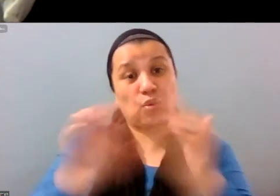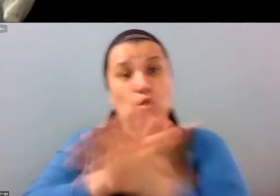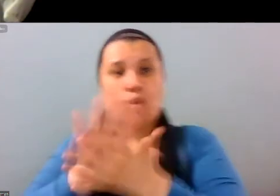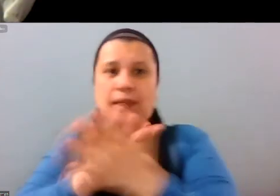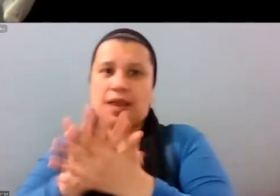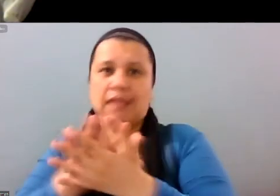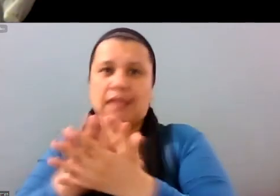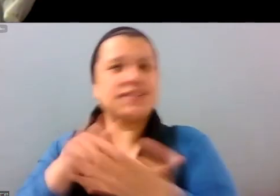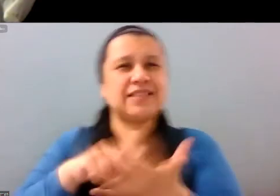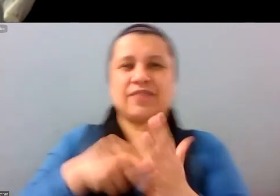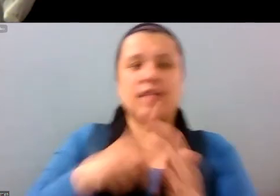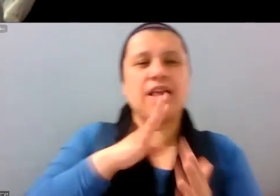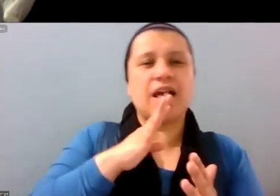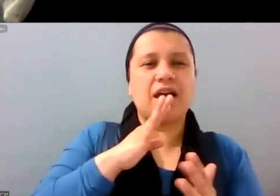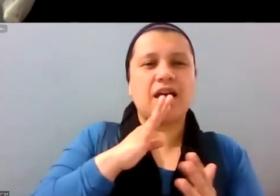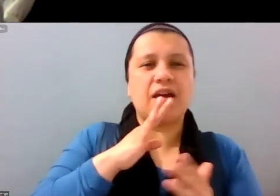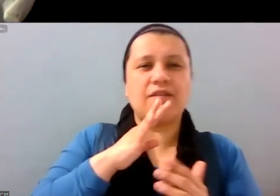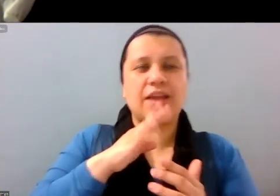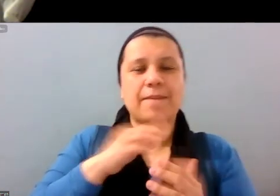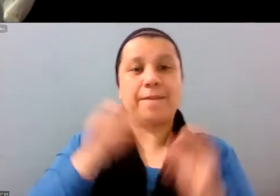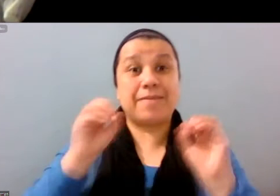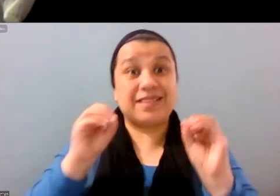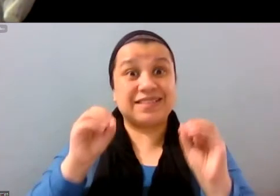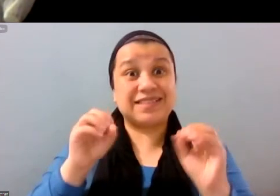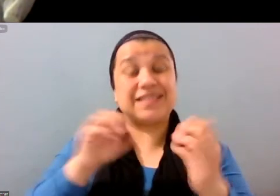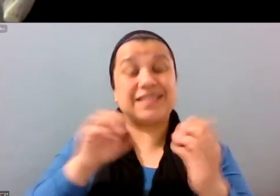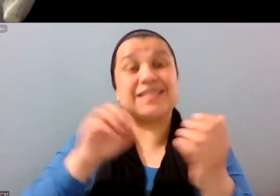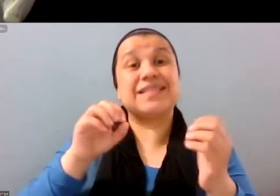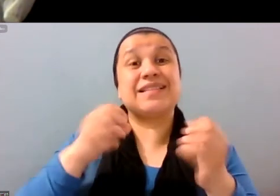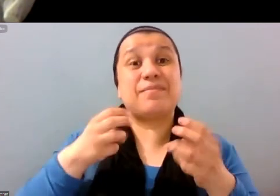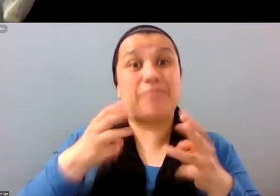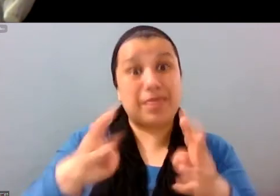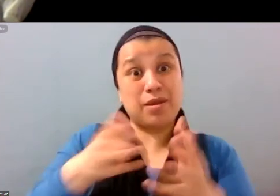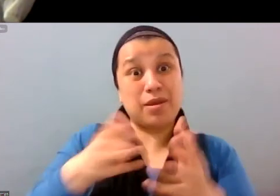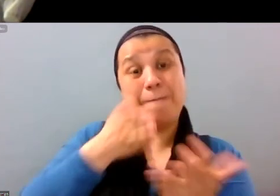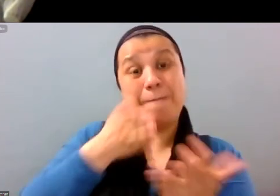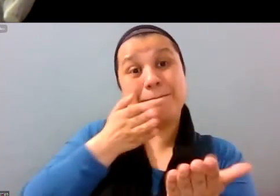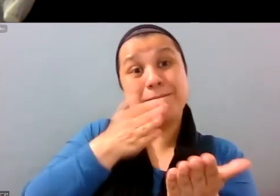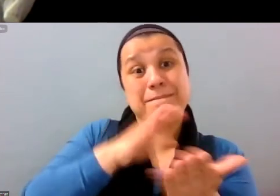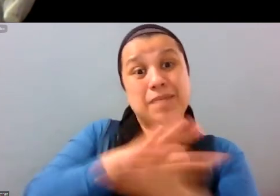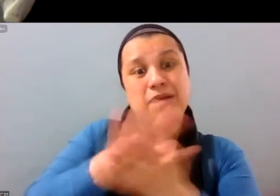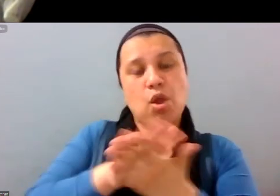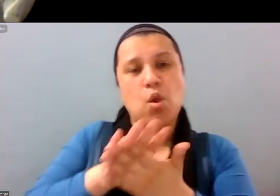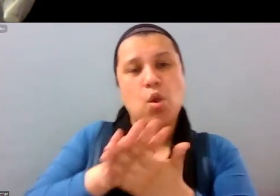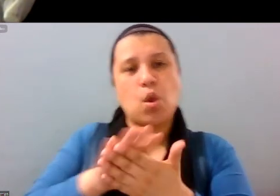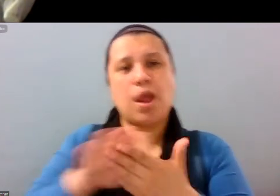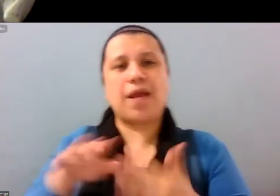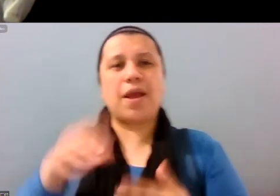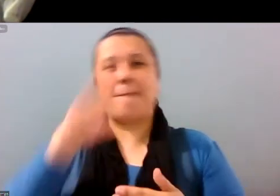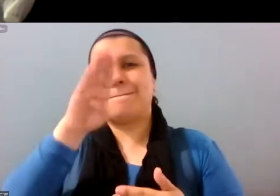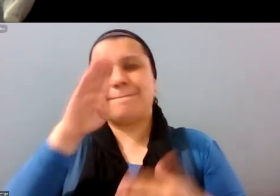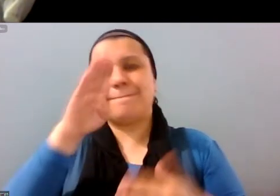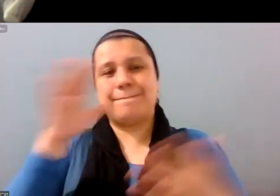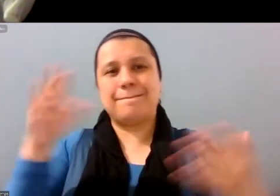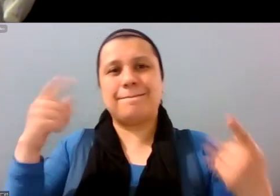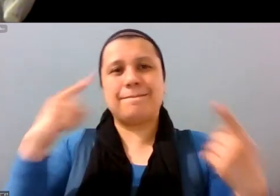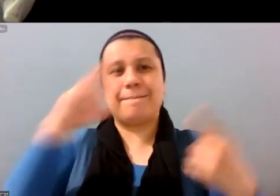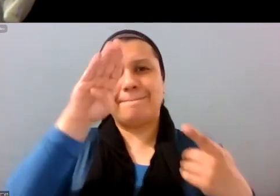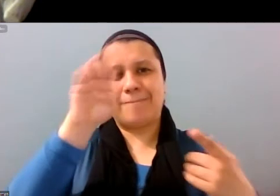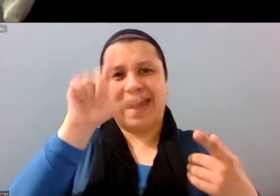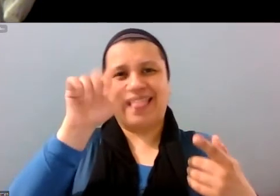en Costa Rica de un proceso de mediación pedagógica combinada no de un modelo híbrido o blended porque todavía tenemos una gran proporción de la